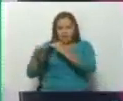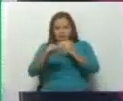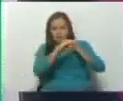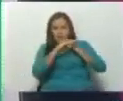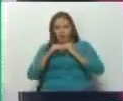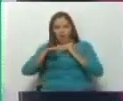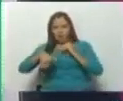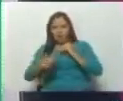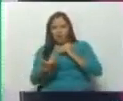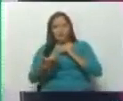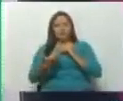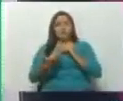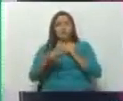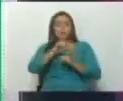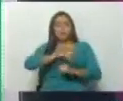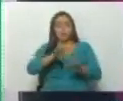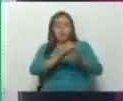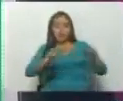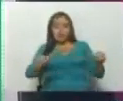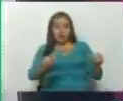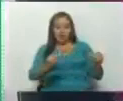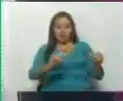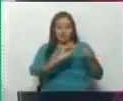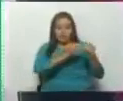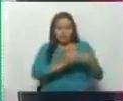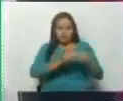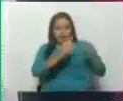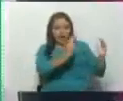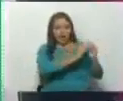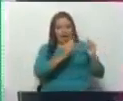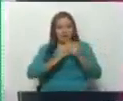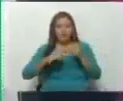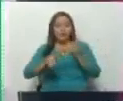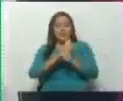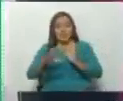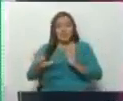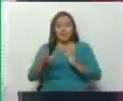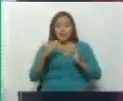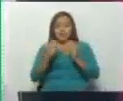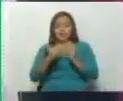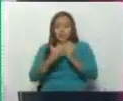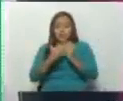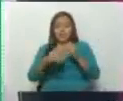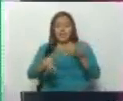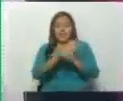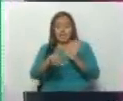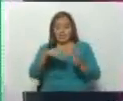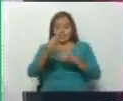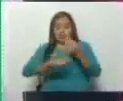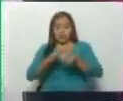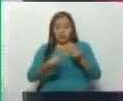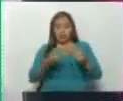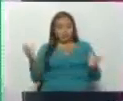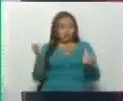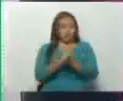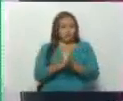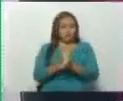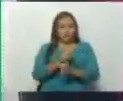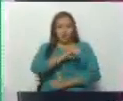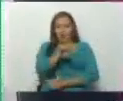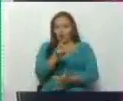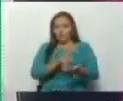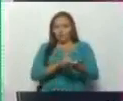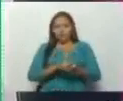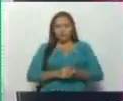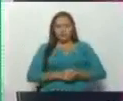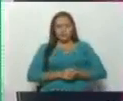pueda acceder a ello, ¿no? Eso significa también el derecho a la vivienda. Es una ley que hemos logrado